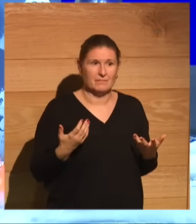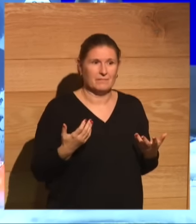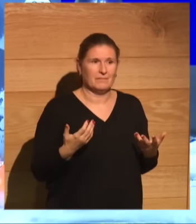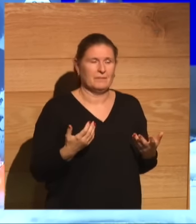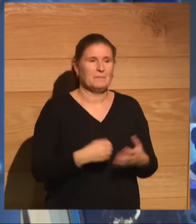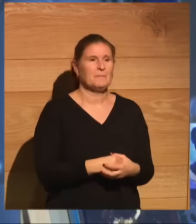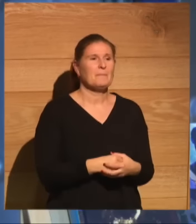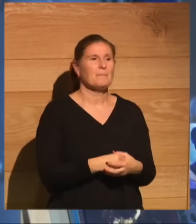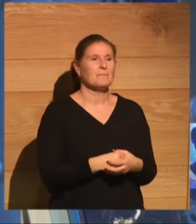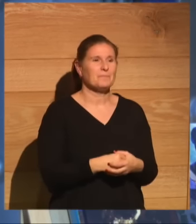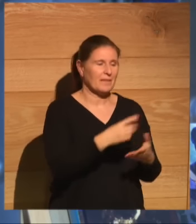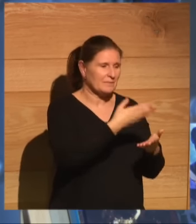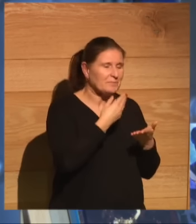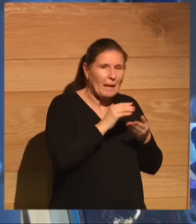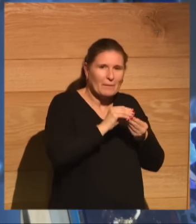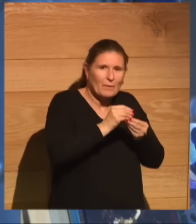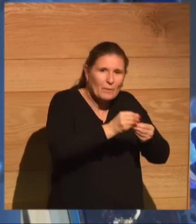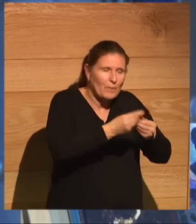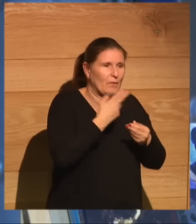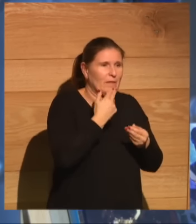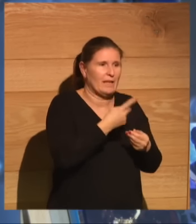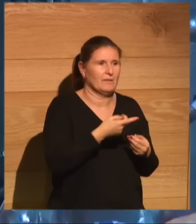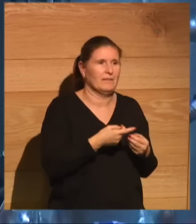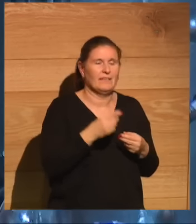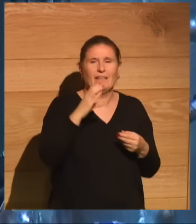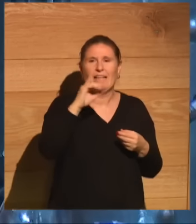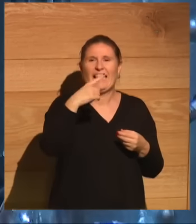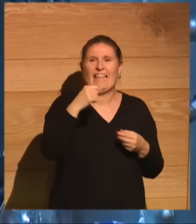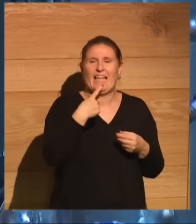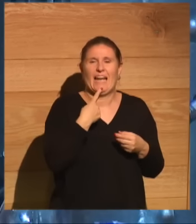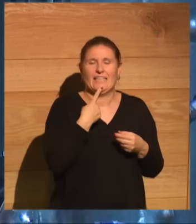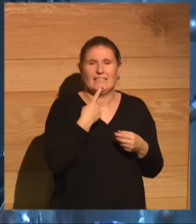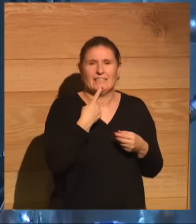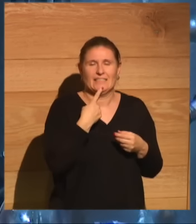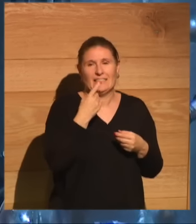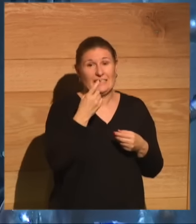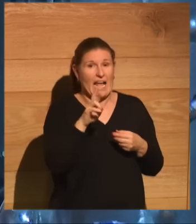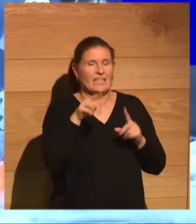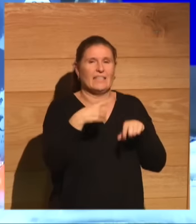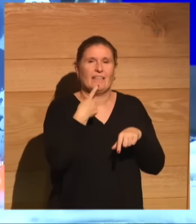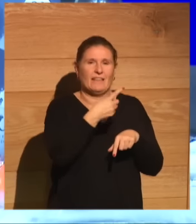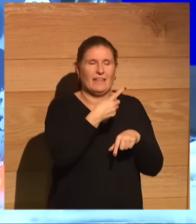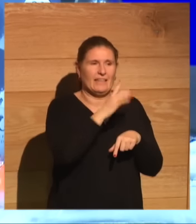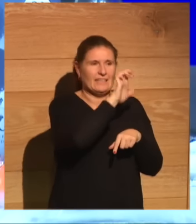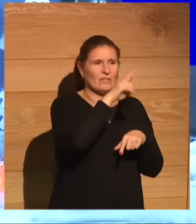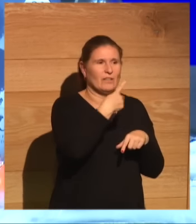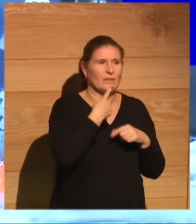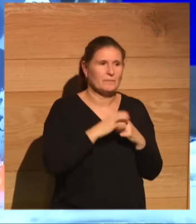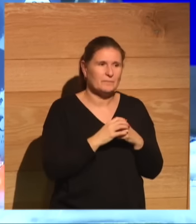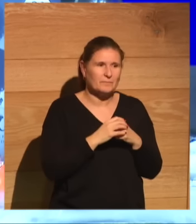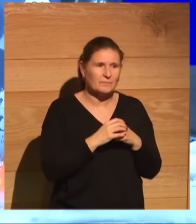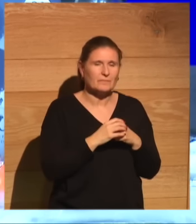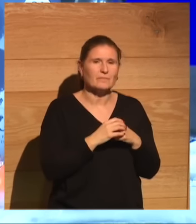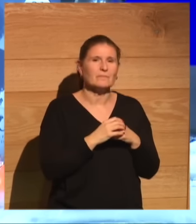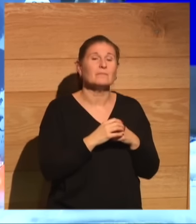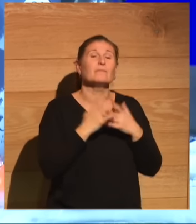entre ellos. Fírmame un cigarro. Un cigar, se dice en Estados Unidos. Fírmame un Celtar corto. Fírmame un